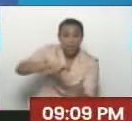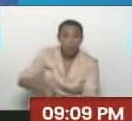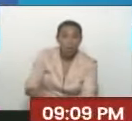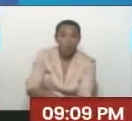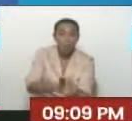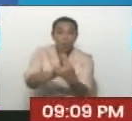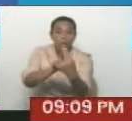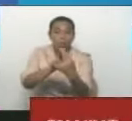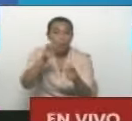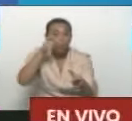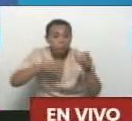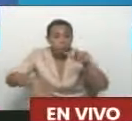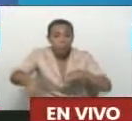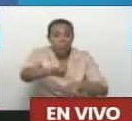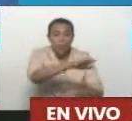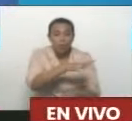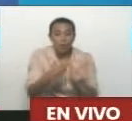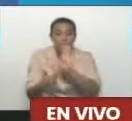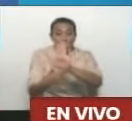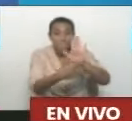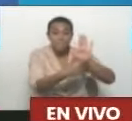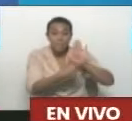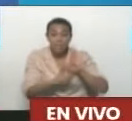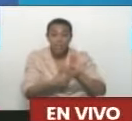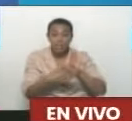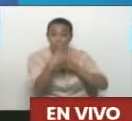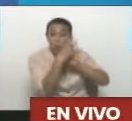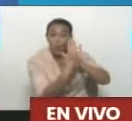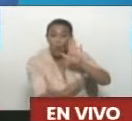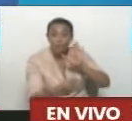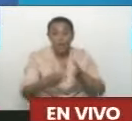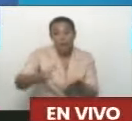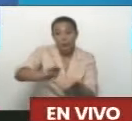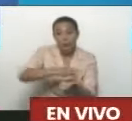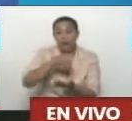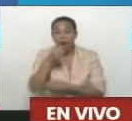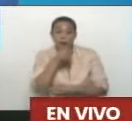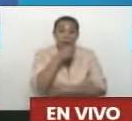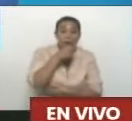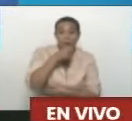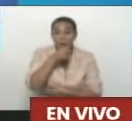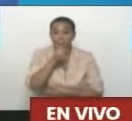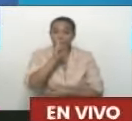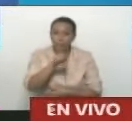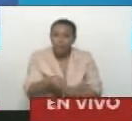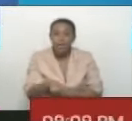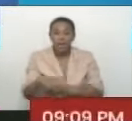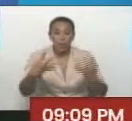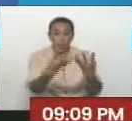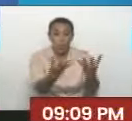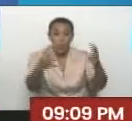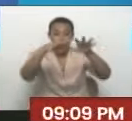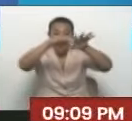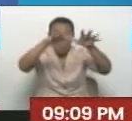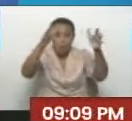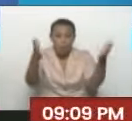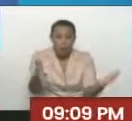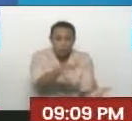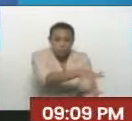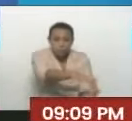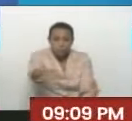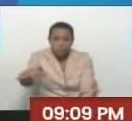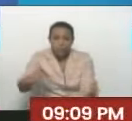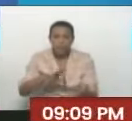encuentro popular, de presentación, de conciertos, y esa concha acústica nueva la vamos a